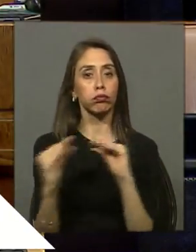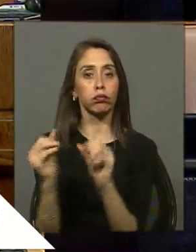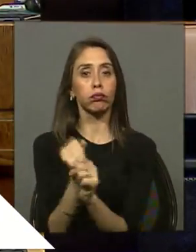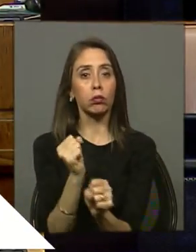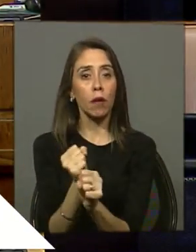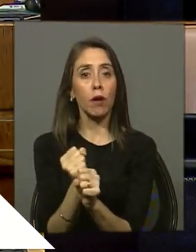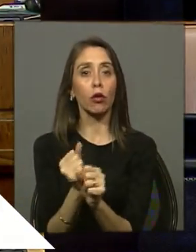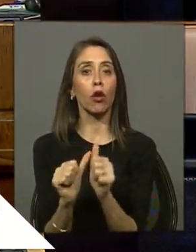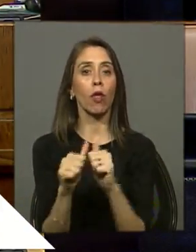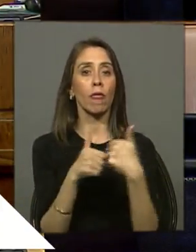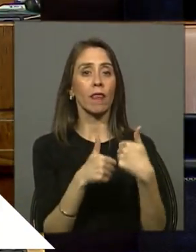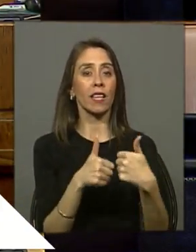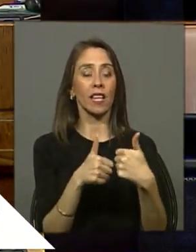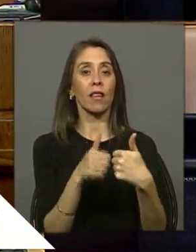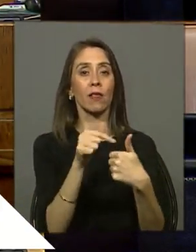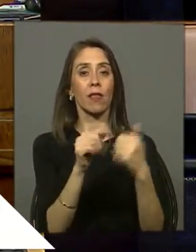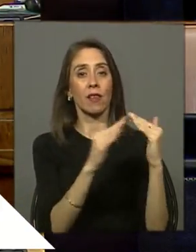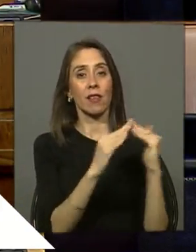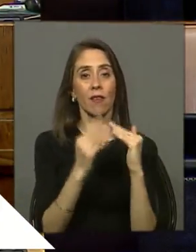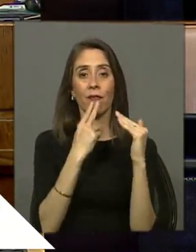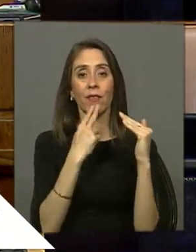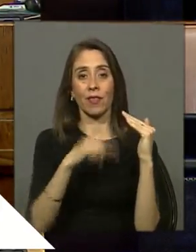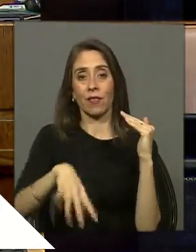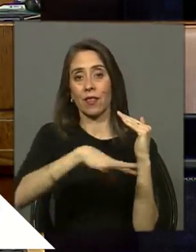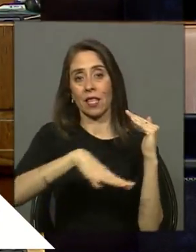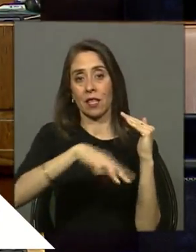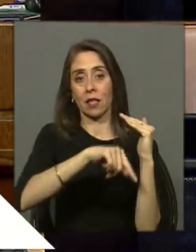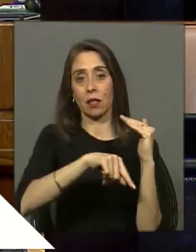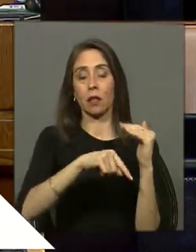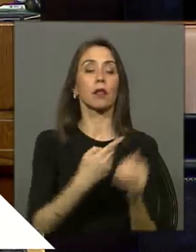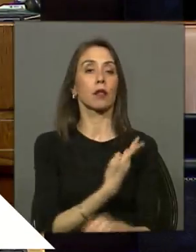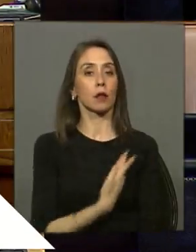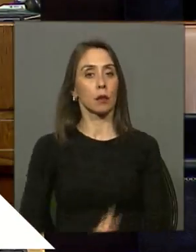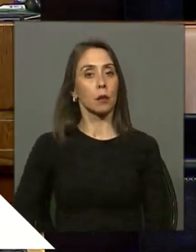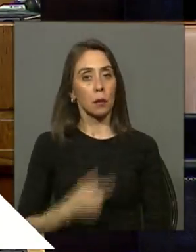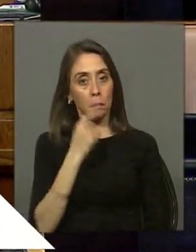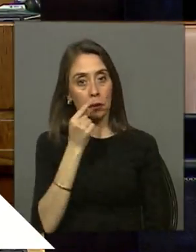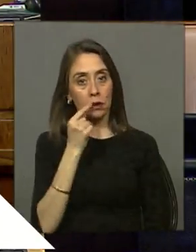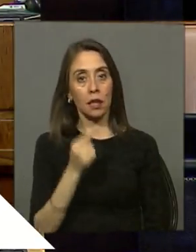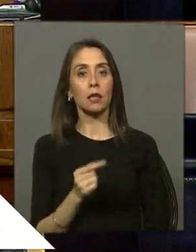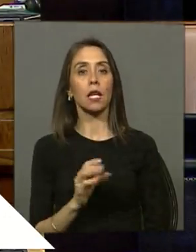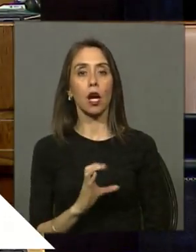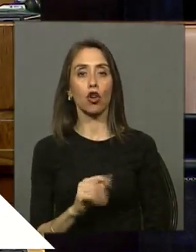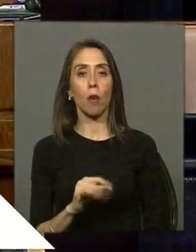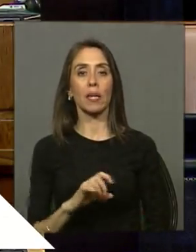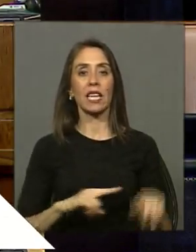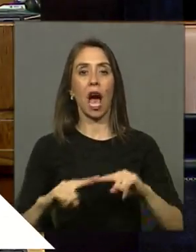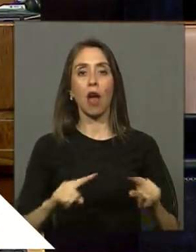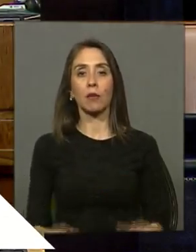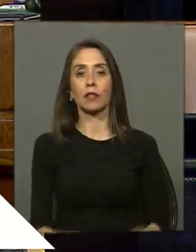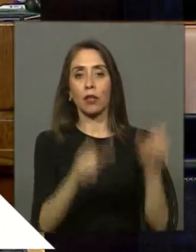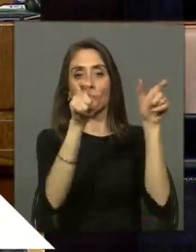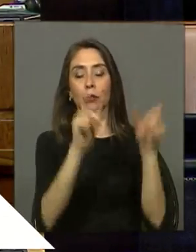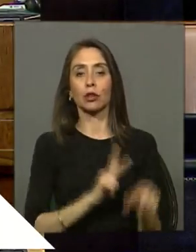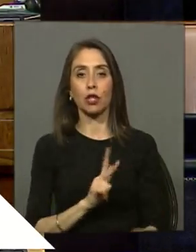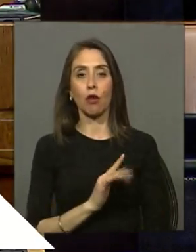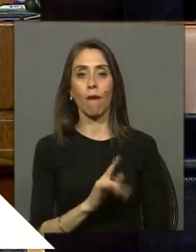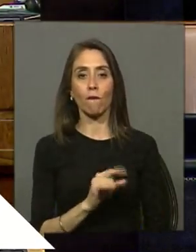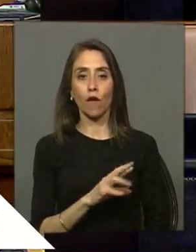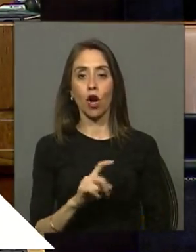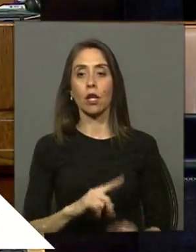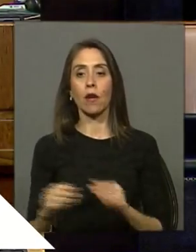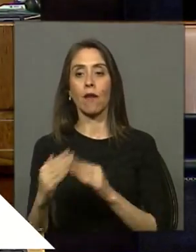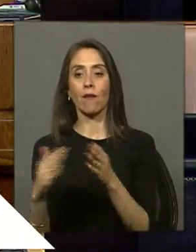dirigentes de dicha villa que encabeza el presidente del comité de administración don Julio Flores y otros vecinos